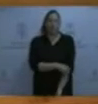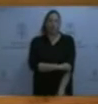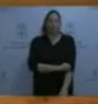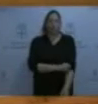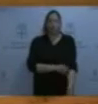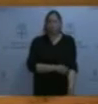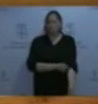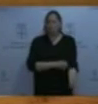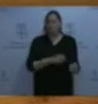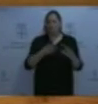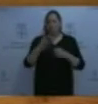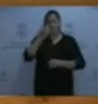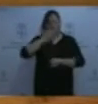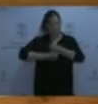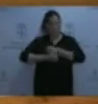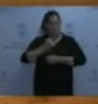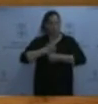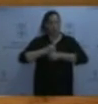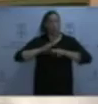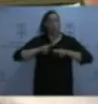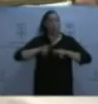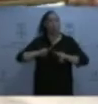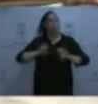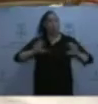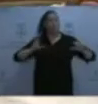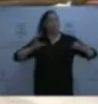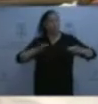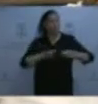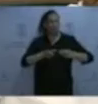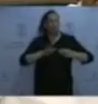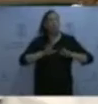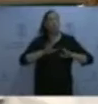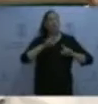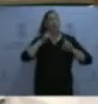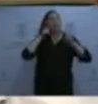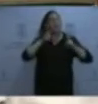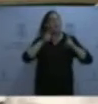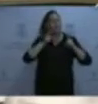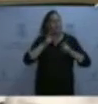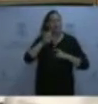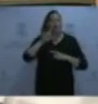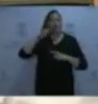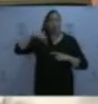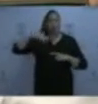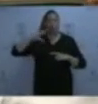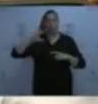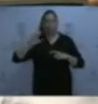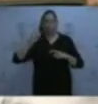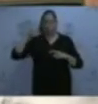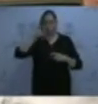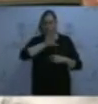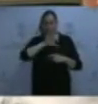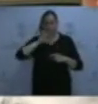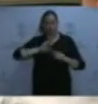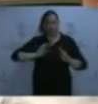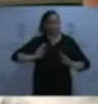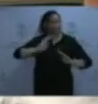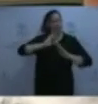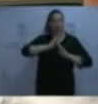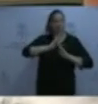Al principio de la legislatura mantuvimos con usted una reunión para pedirle la paralización de la implantación de la LOMCE en nuestra comunidad autónoma, pero obtuvimos un no